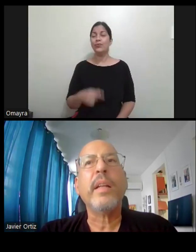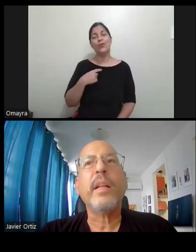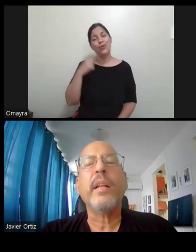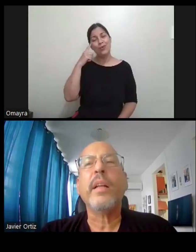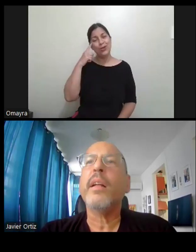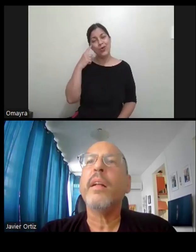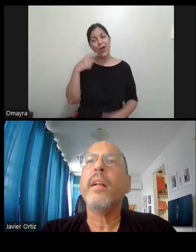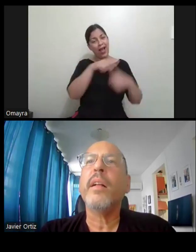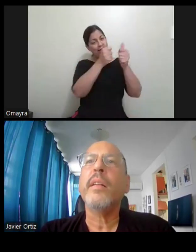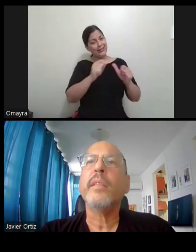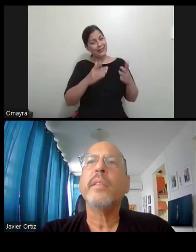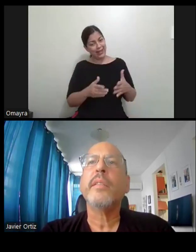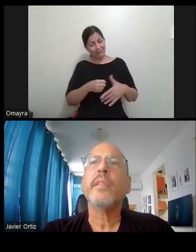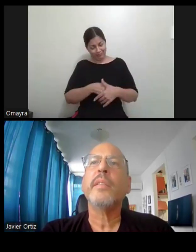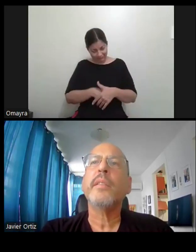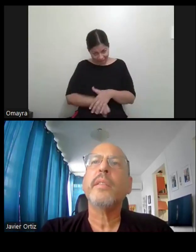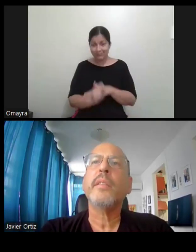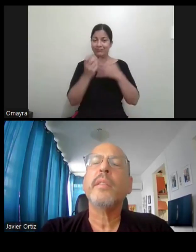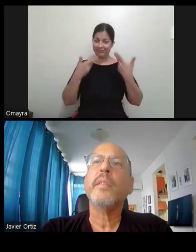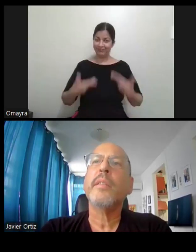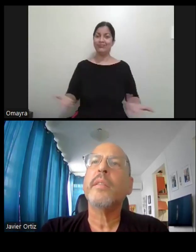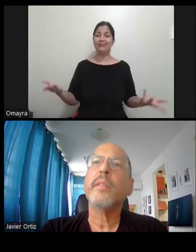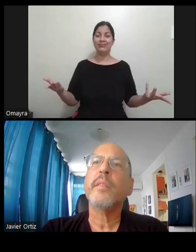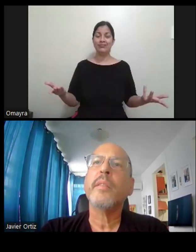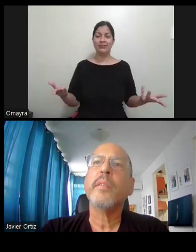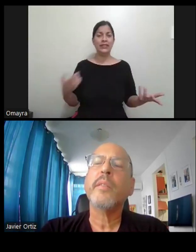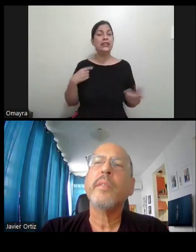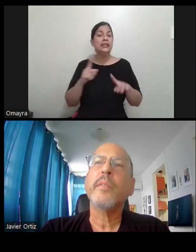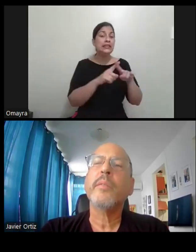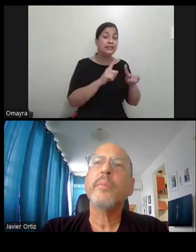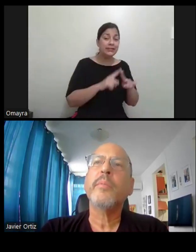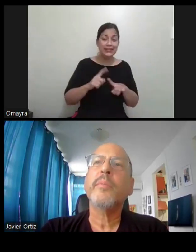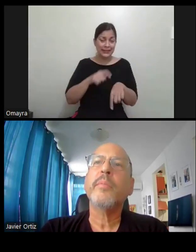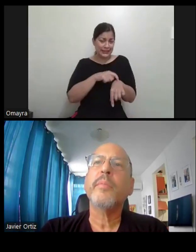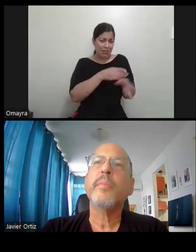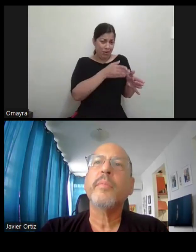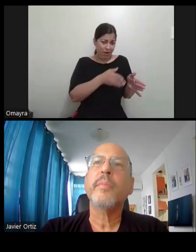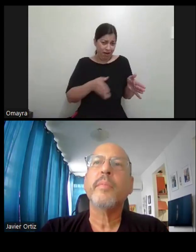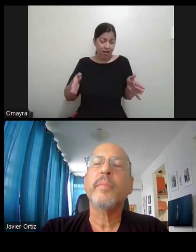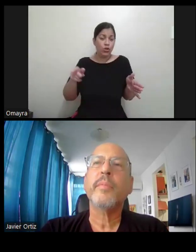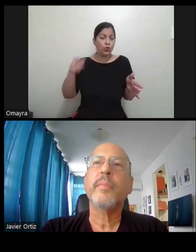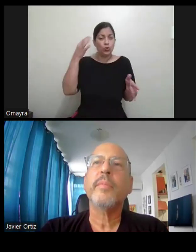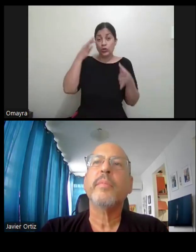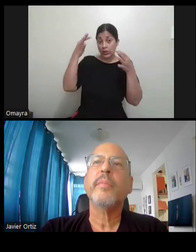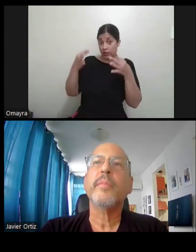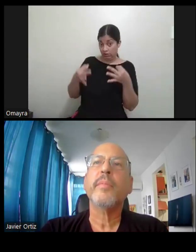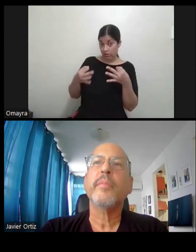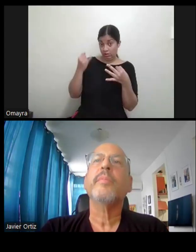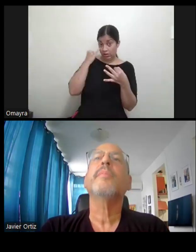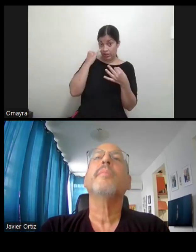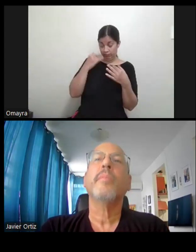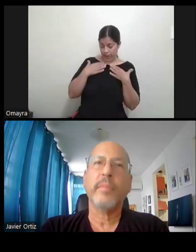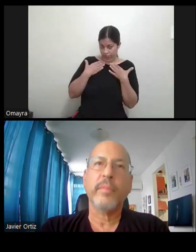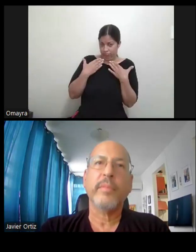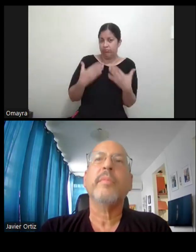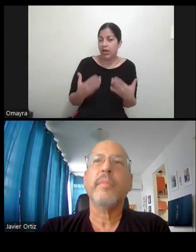artista nace, ¿no? Claro. Todavía en diferentes etapas de tu vida, de tu formación, tú decides si vas a vivir de tu arte o